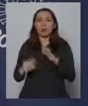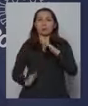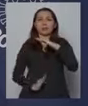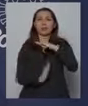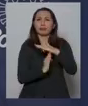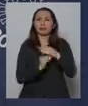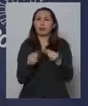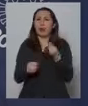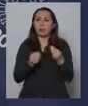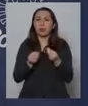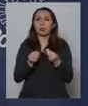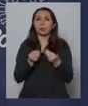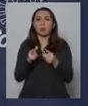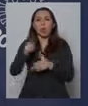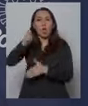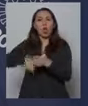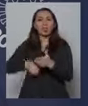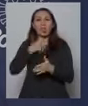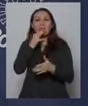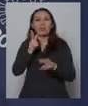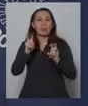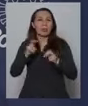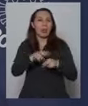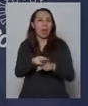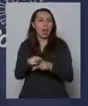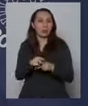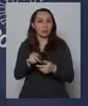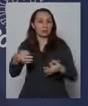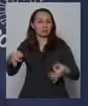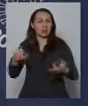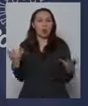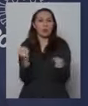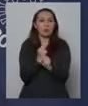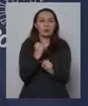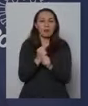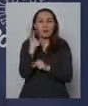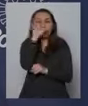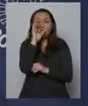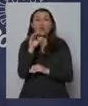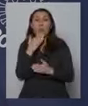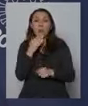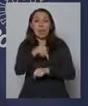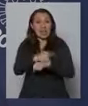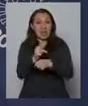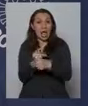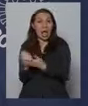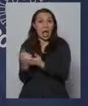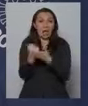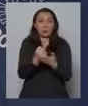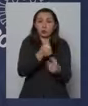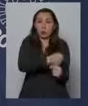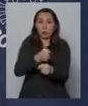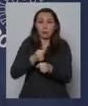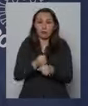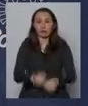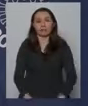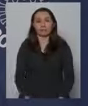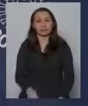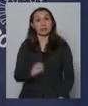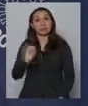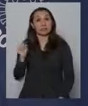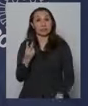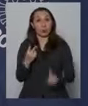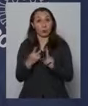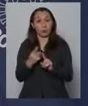esto por parte de un contrato, un tema administrativo. ¿Cómo van a ir trabajando en eso para buscar que ellos estén presentes en este trabajo? Me referiré a la